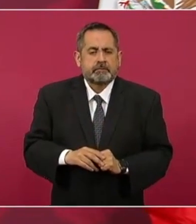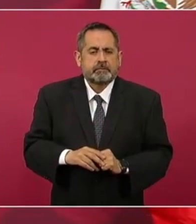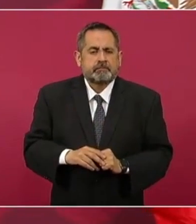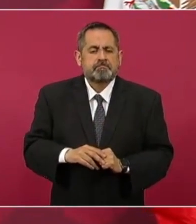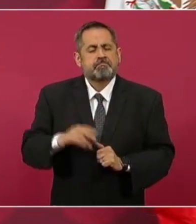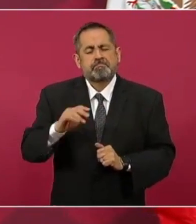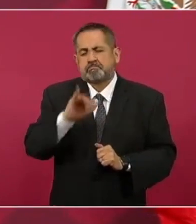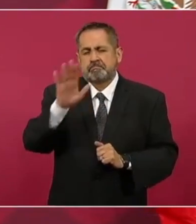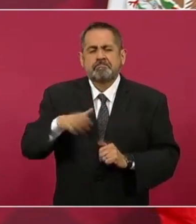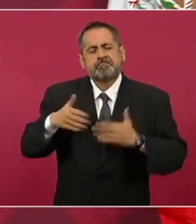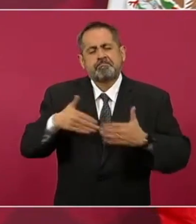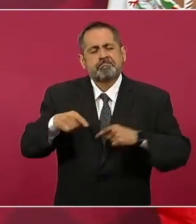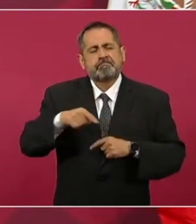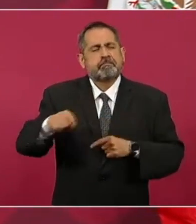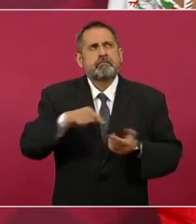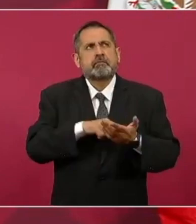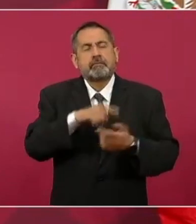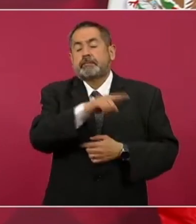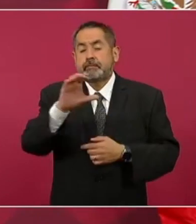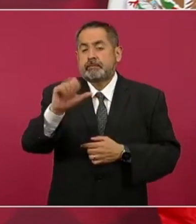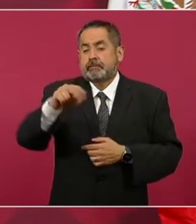iba yo a una gira en Cananea